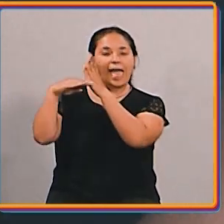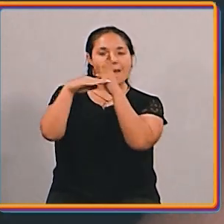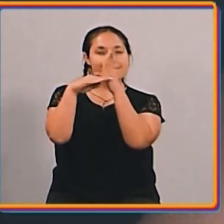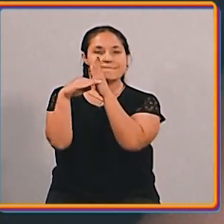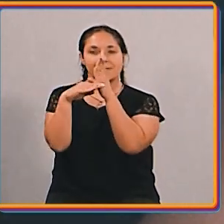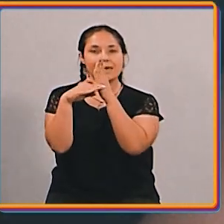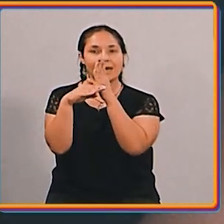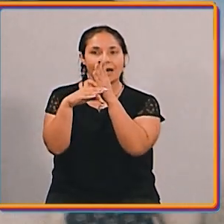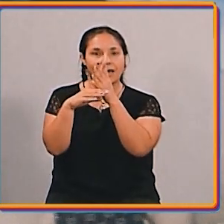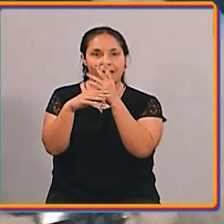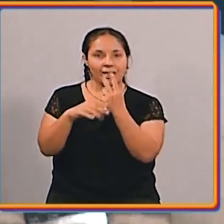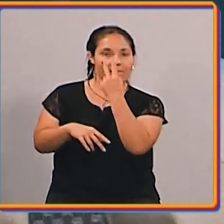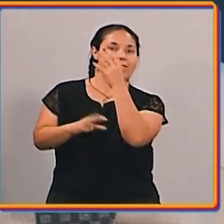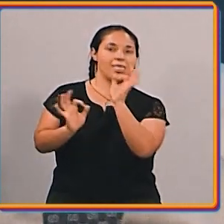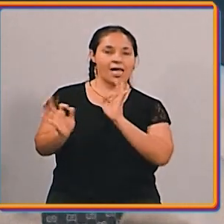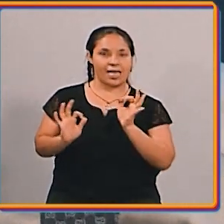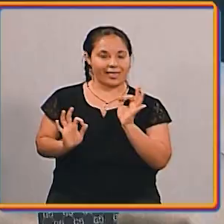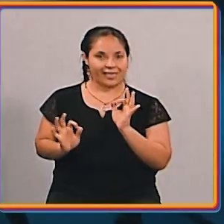espía oculto en el grupo.